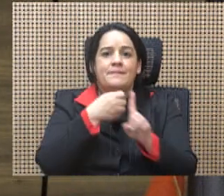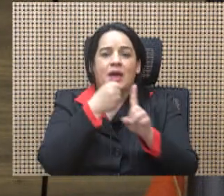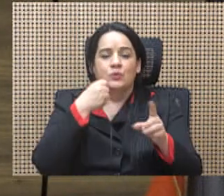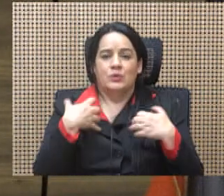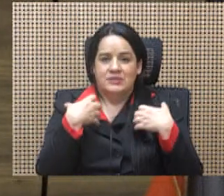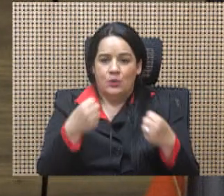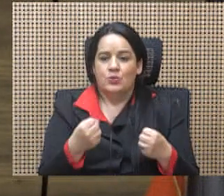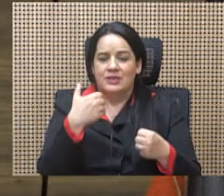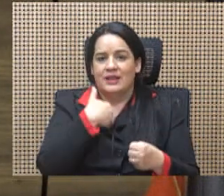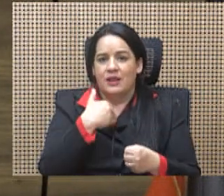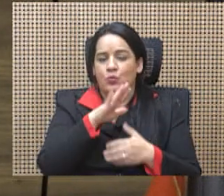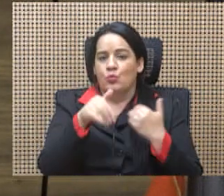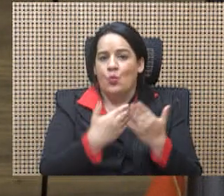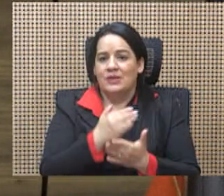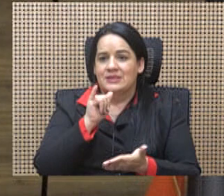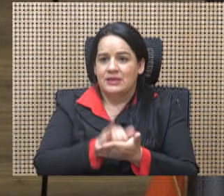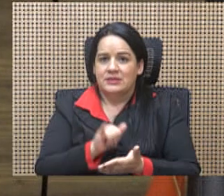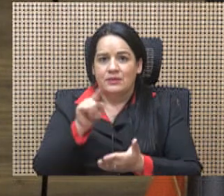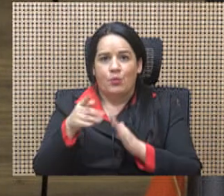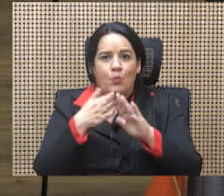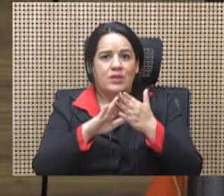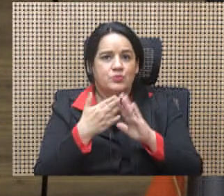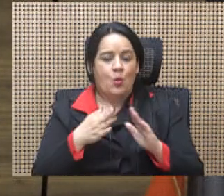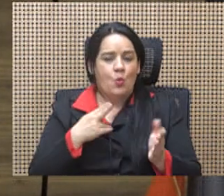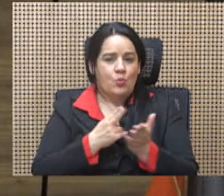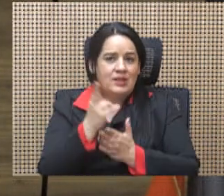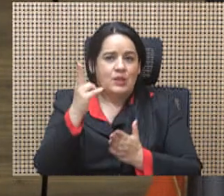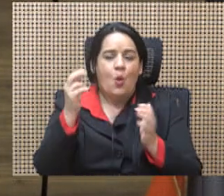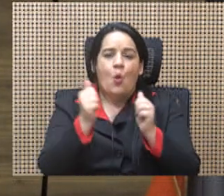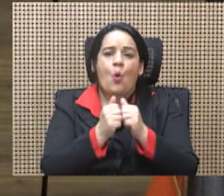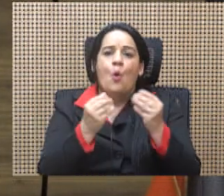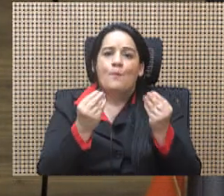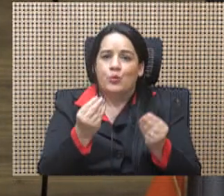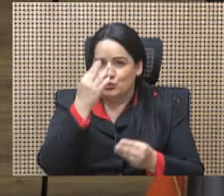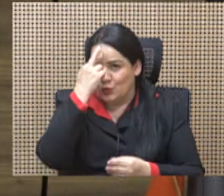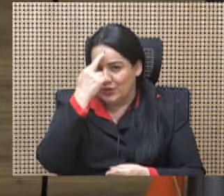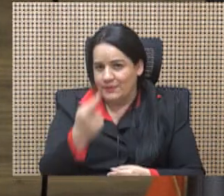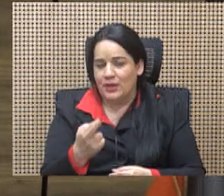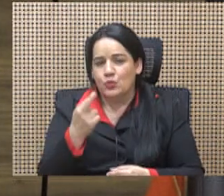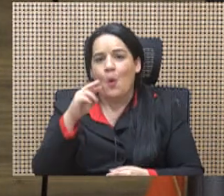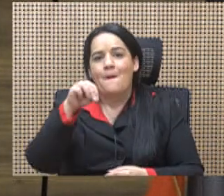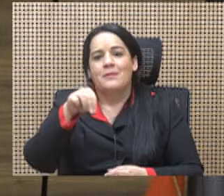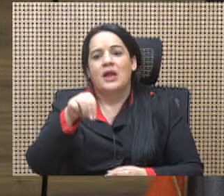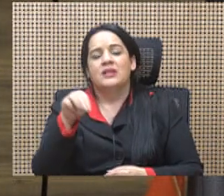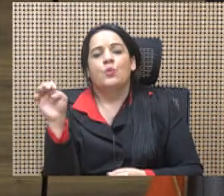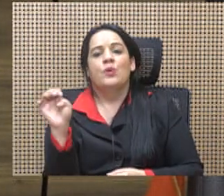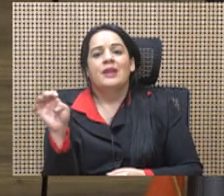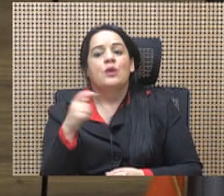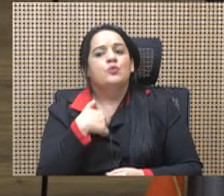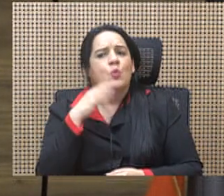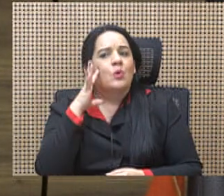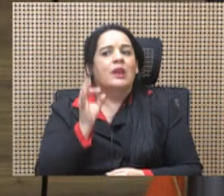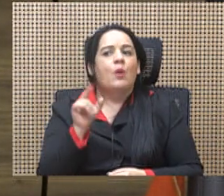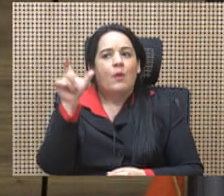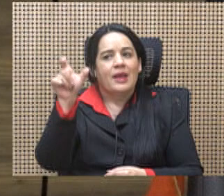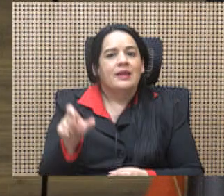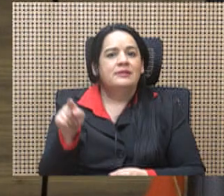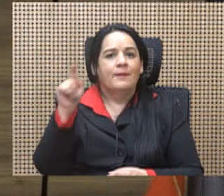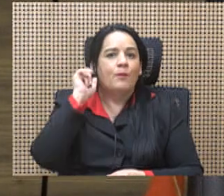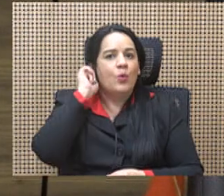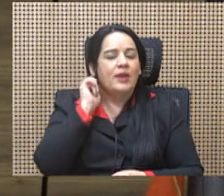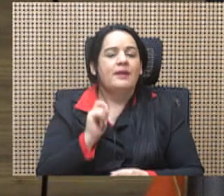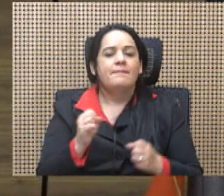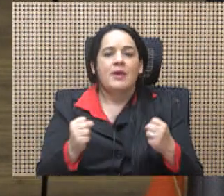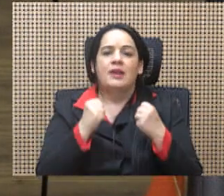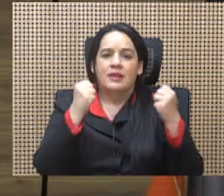todas estas poblaciones honestamente y con mucho respeto para doña Marta Eugenia que la considero una mujer muy valiente y muy preparado